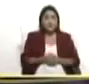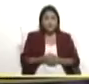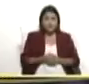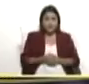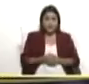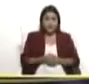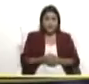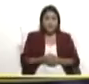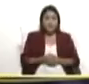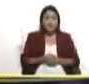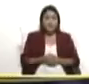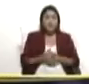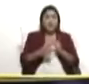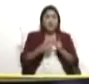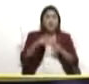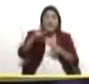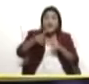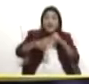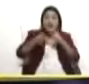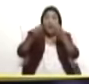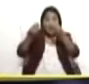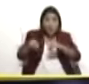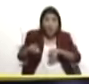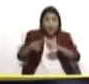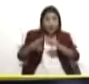Y eso estaba listo.